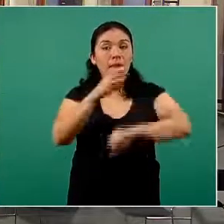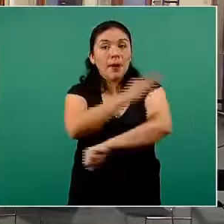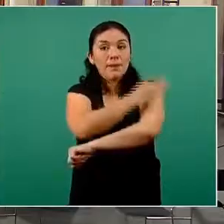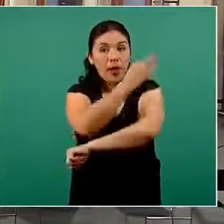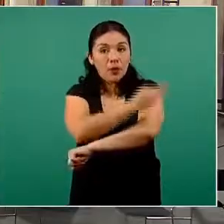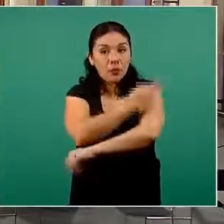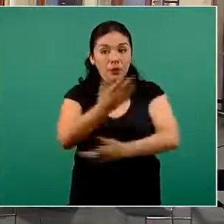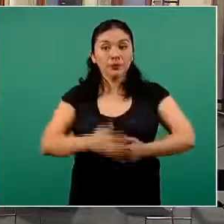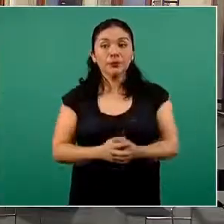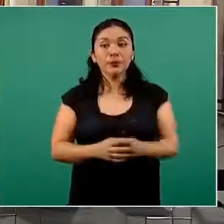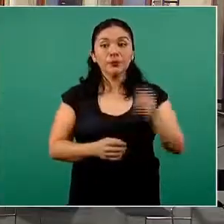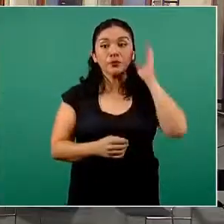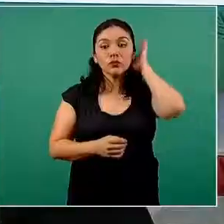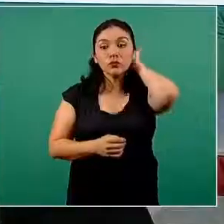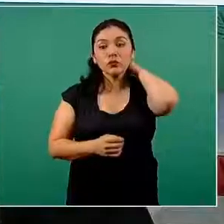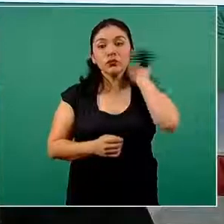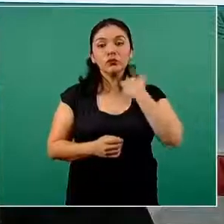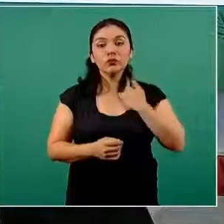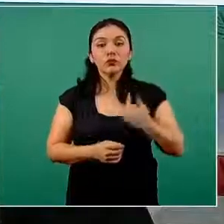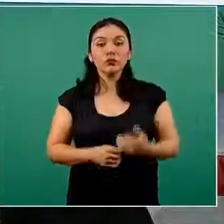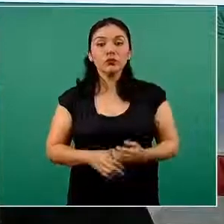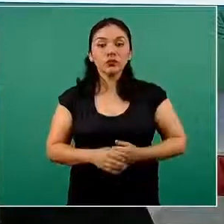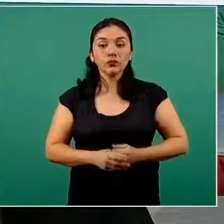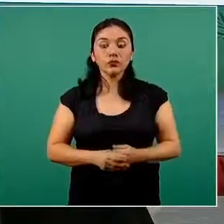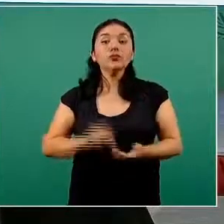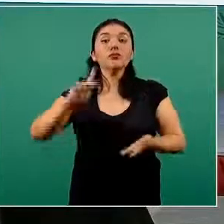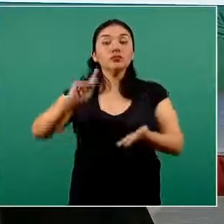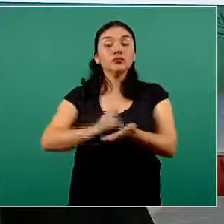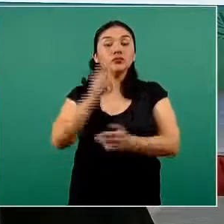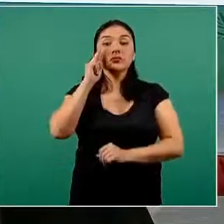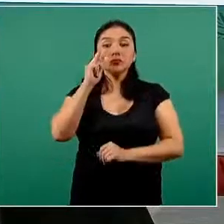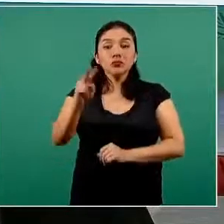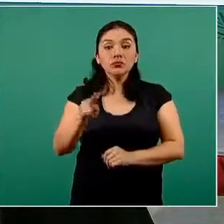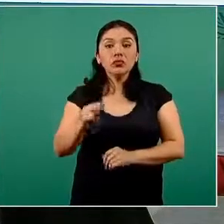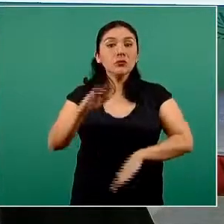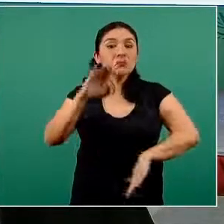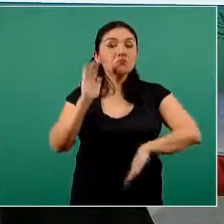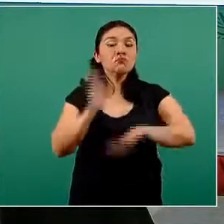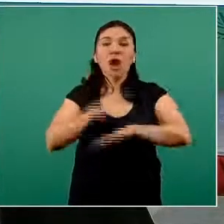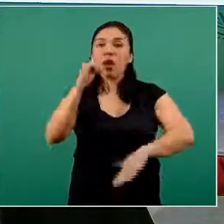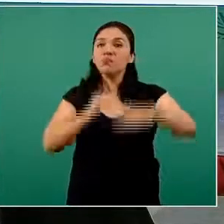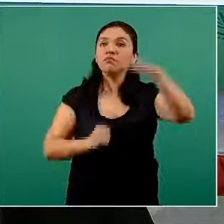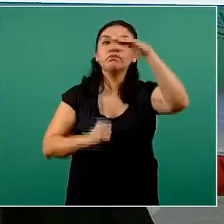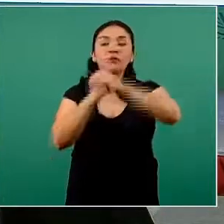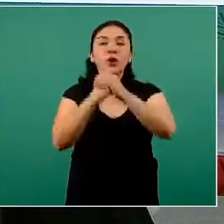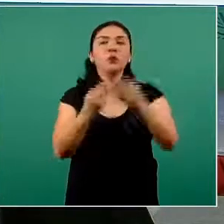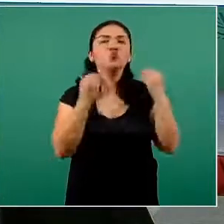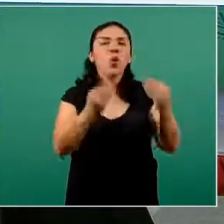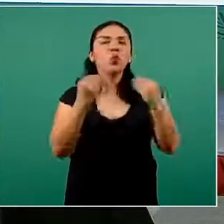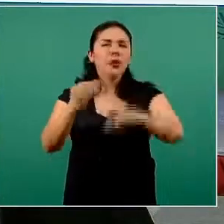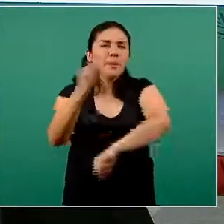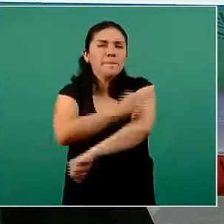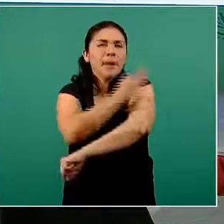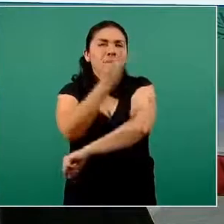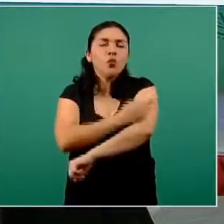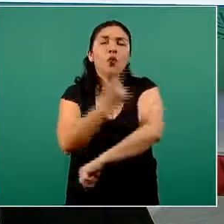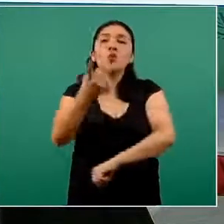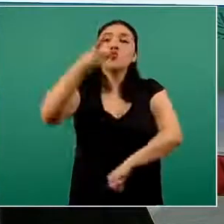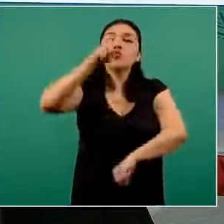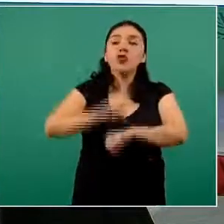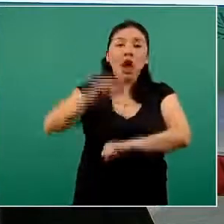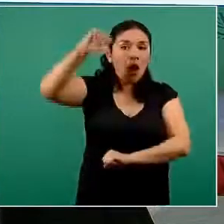vacunación. Nueva marca, nueva cantidad máxima de aplicaciones de vacuna en un solo